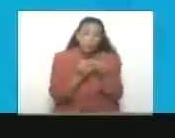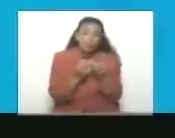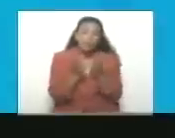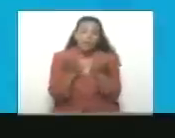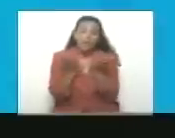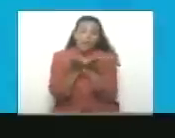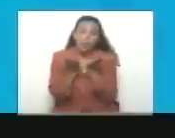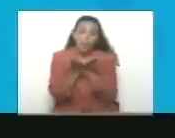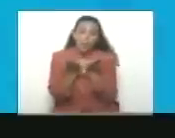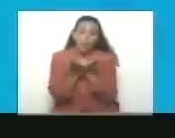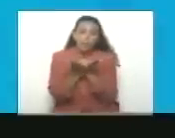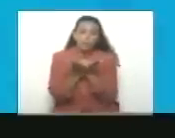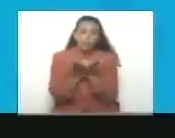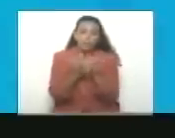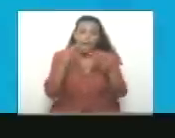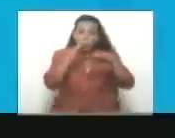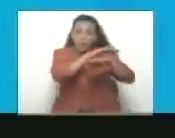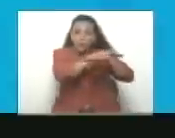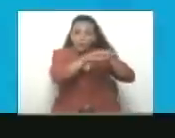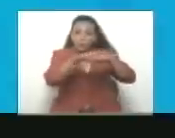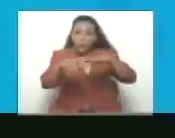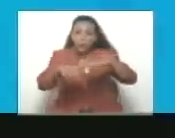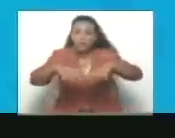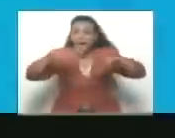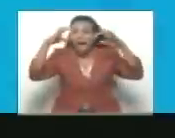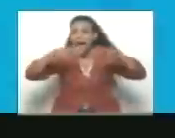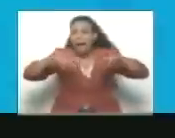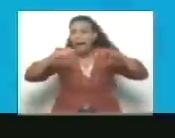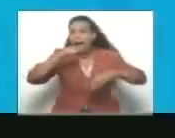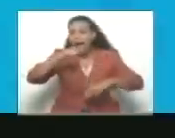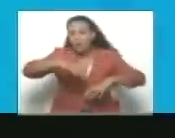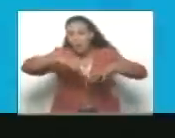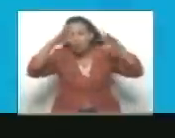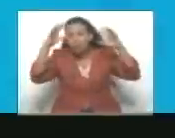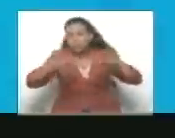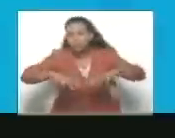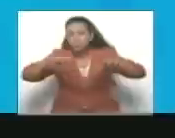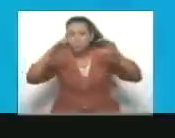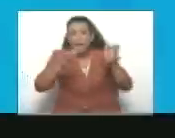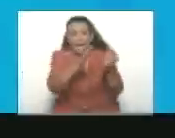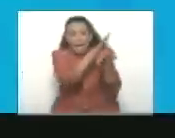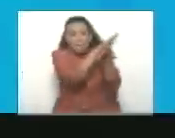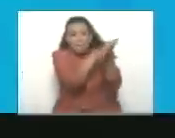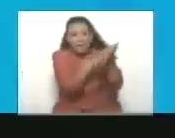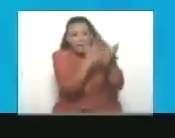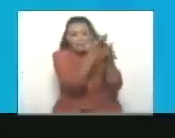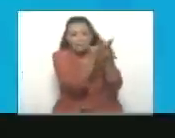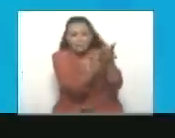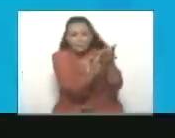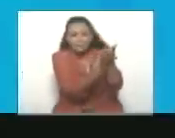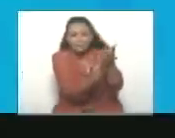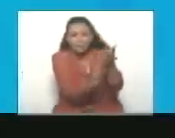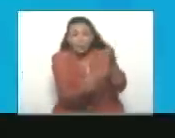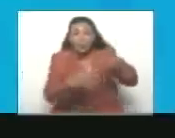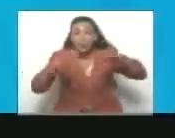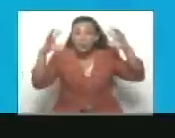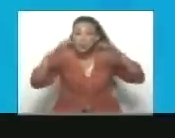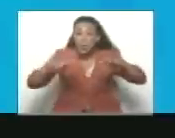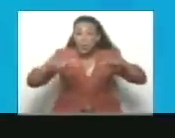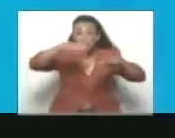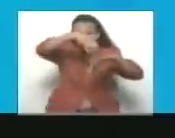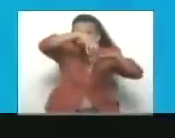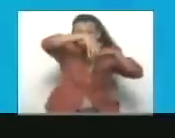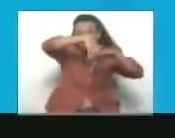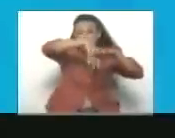de el techo por filtraciones porque y en las paredes ya que eh cuando llueve mira de